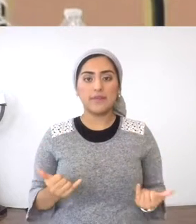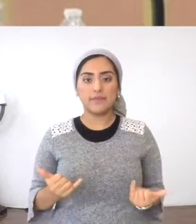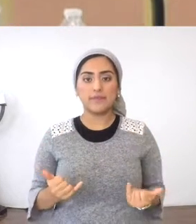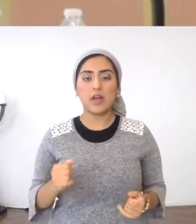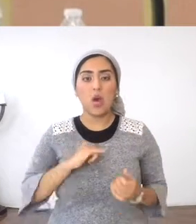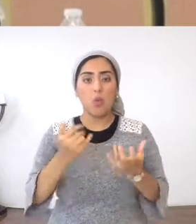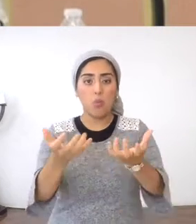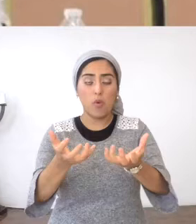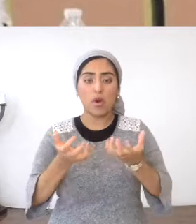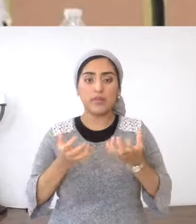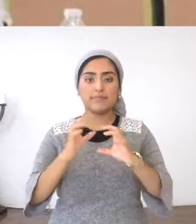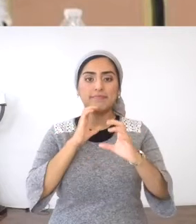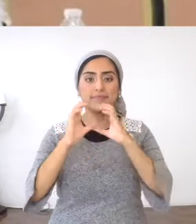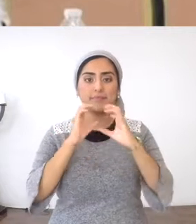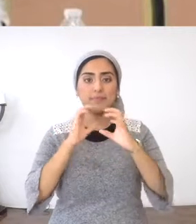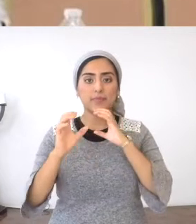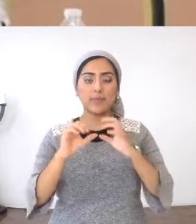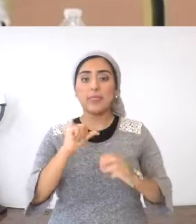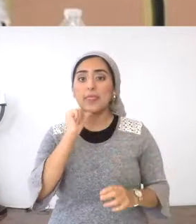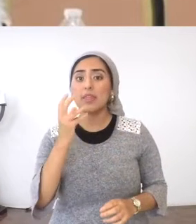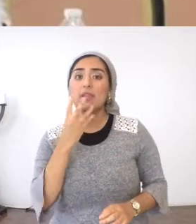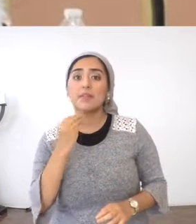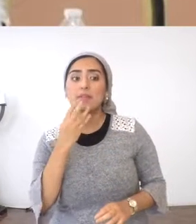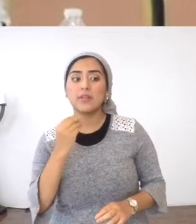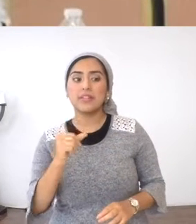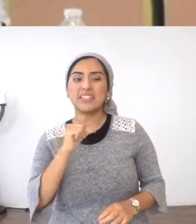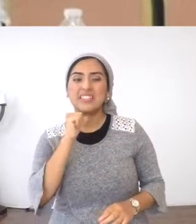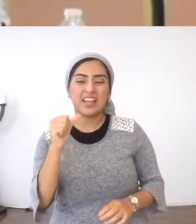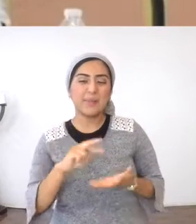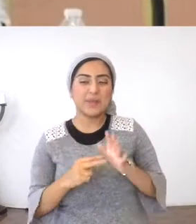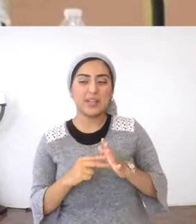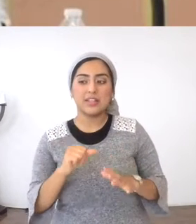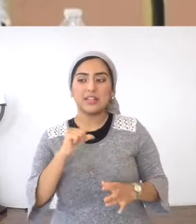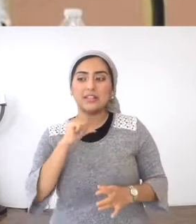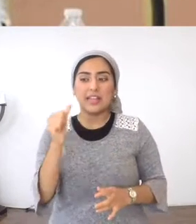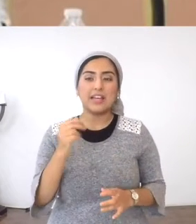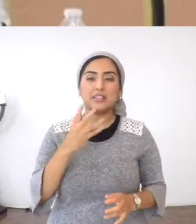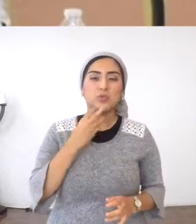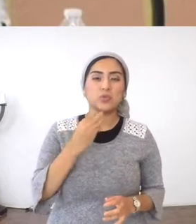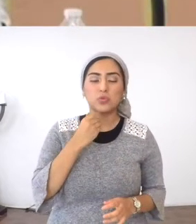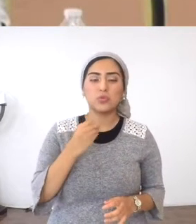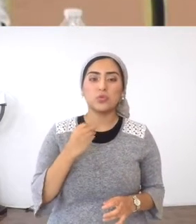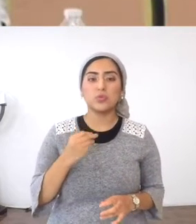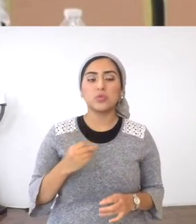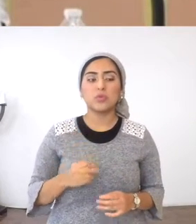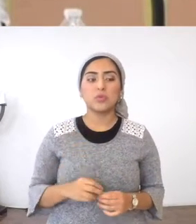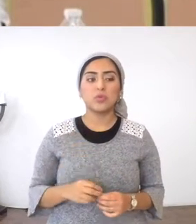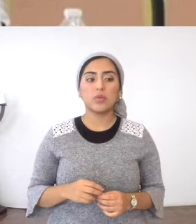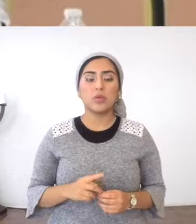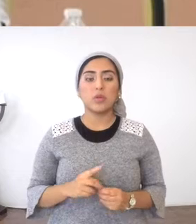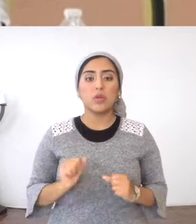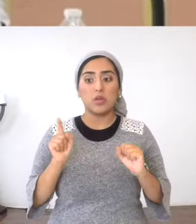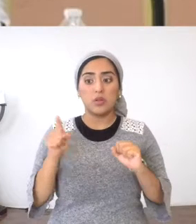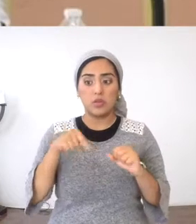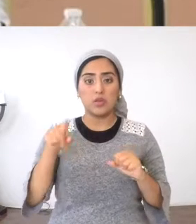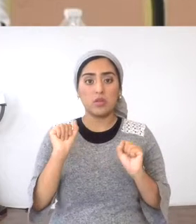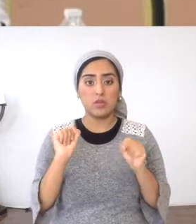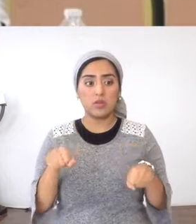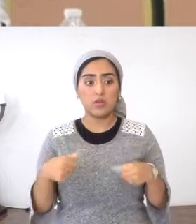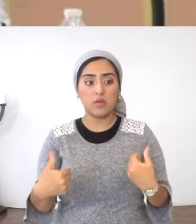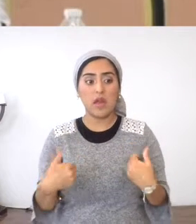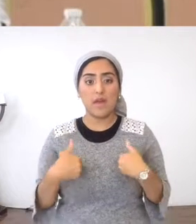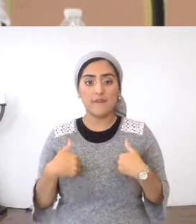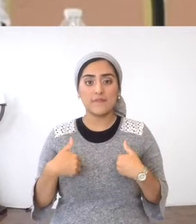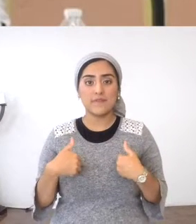Ahora Quiero comentar esto Los gentiles No son tanto gentiles Como tal Pueden